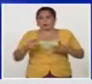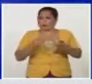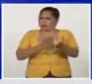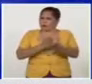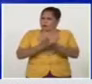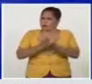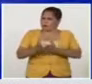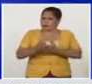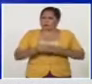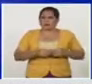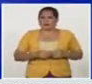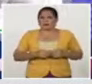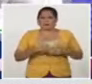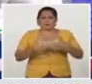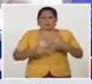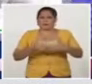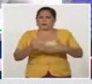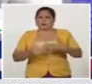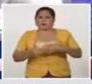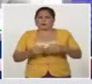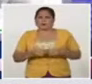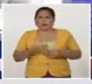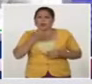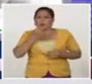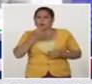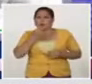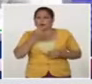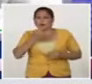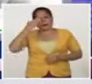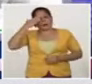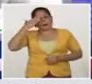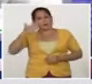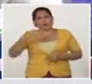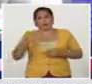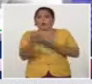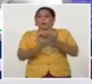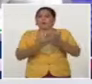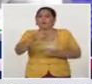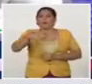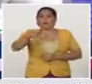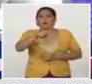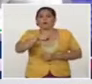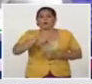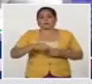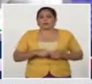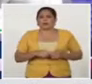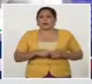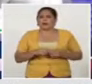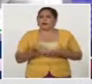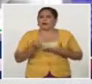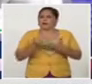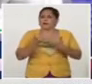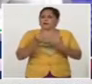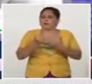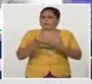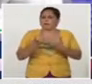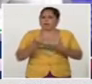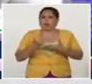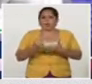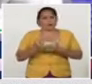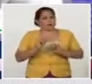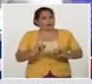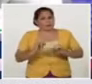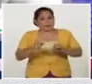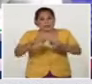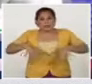dando problemas en esta transmisión, pero bueno, un gusto por supuesto haber compartido junto a ustedes también para brindarles toda esta actualización de la